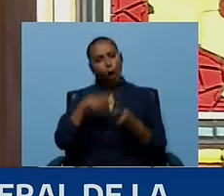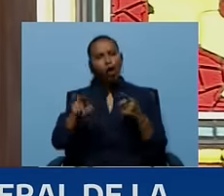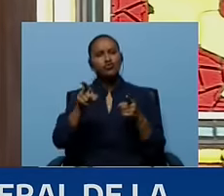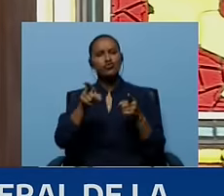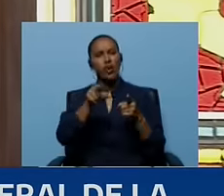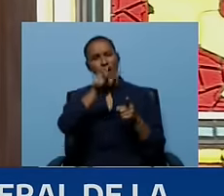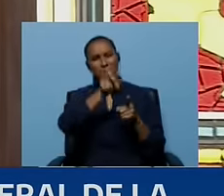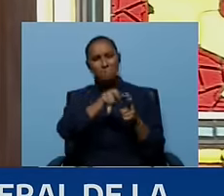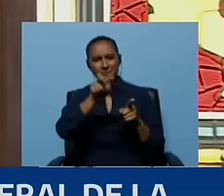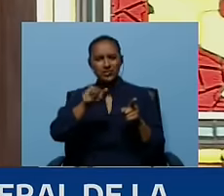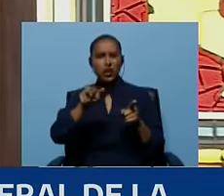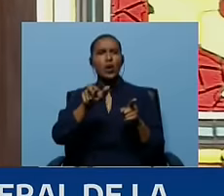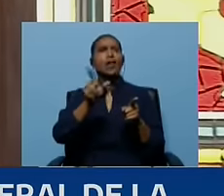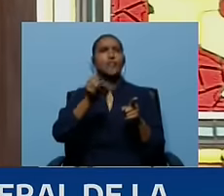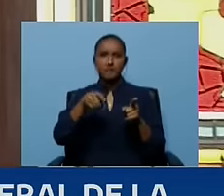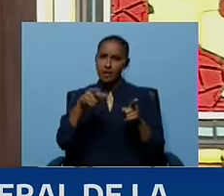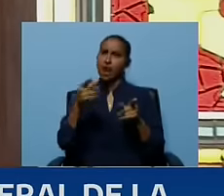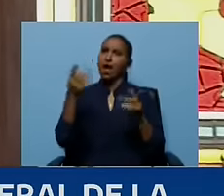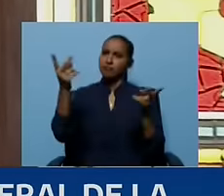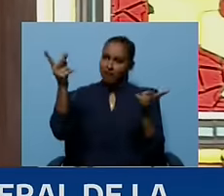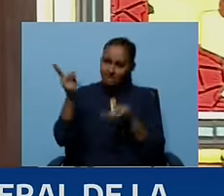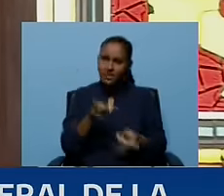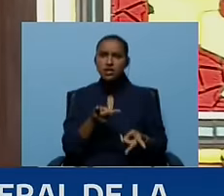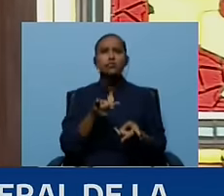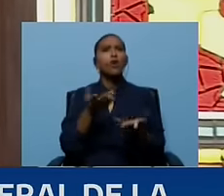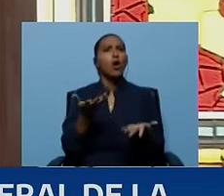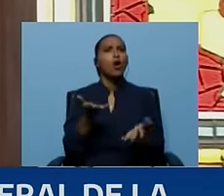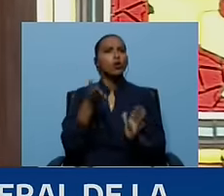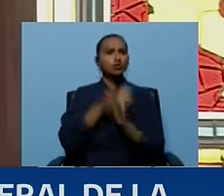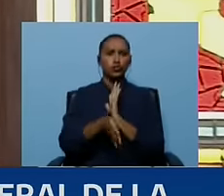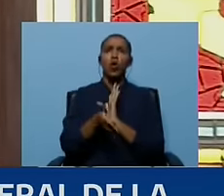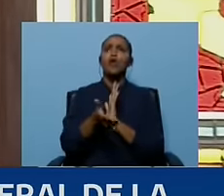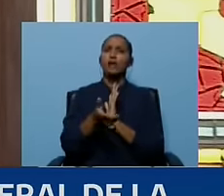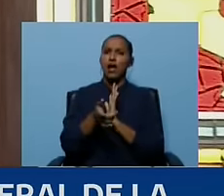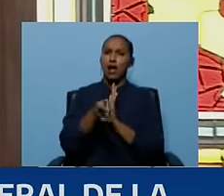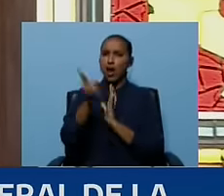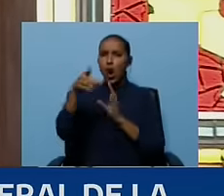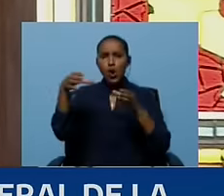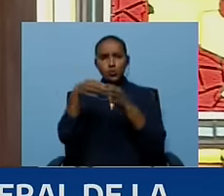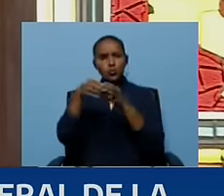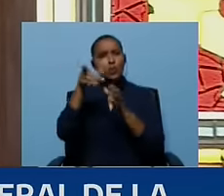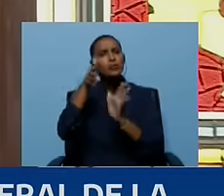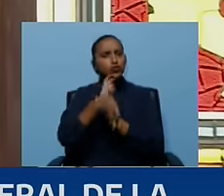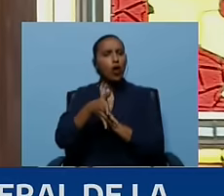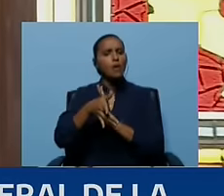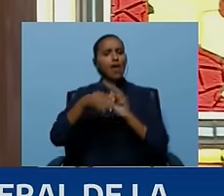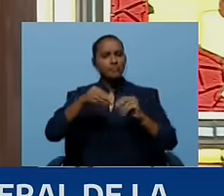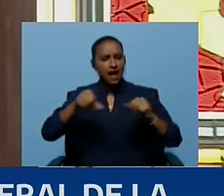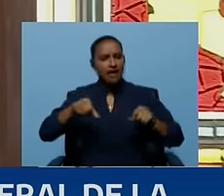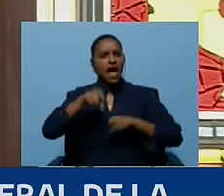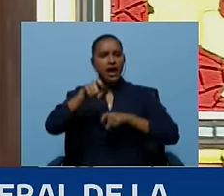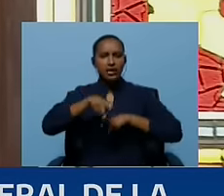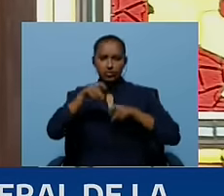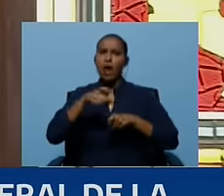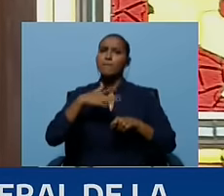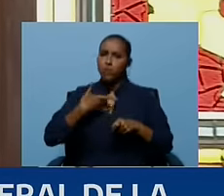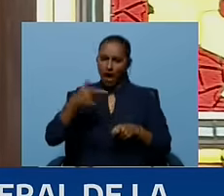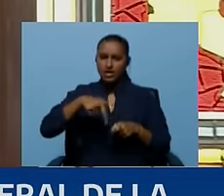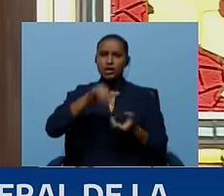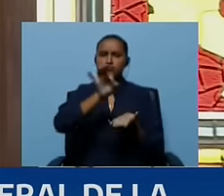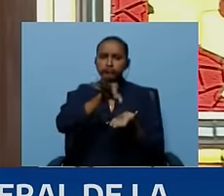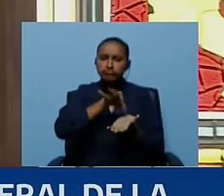que venga también con cientos de sus agricultores que vengan a producir a Venezuela